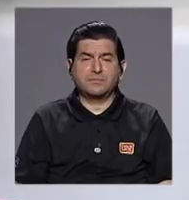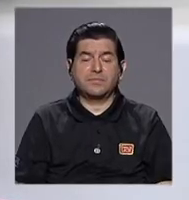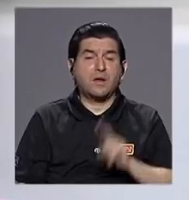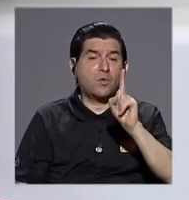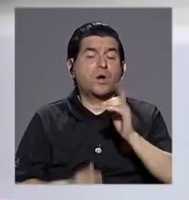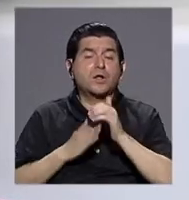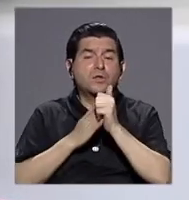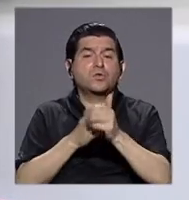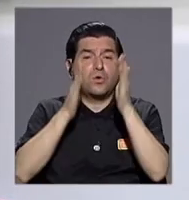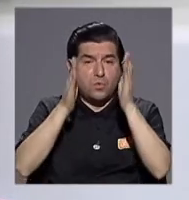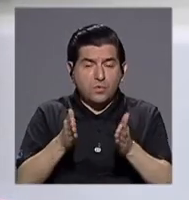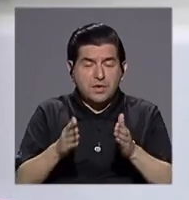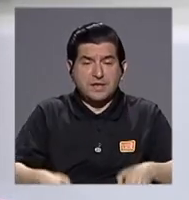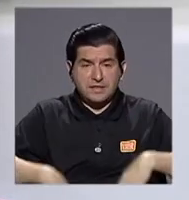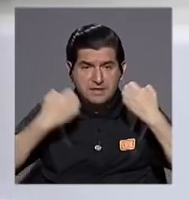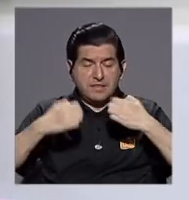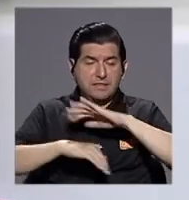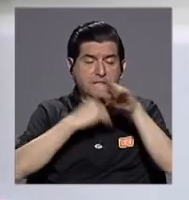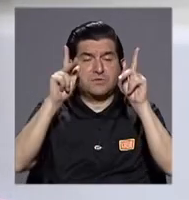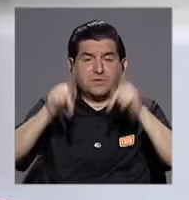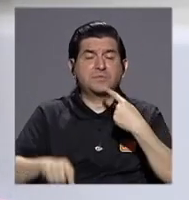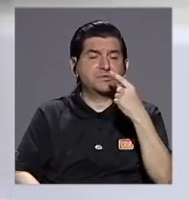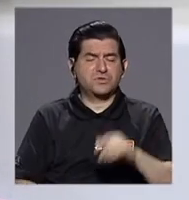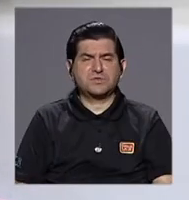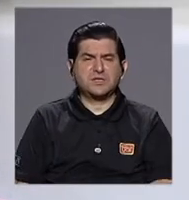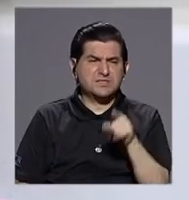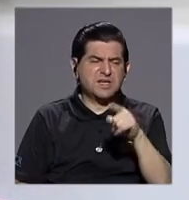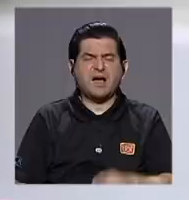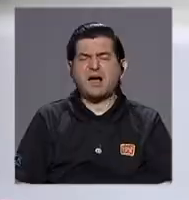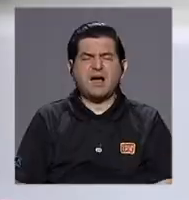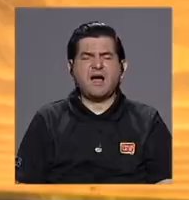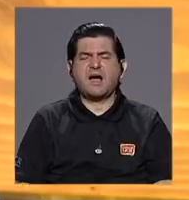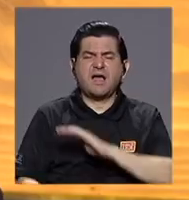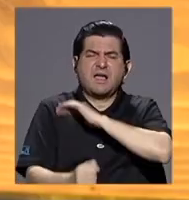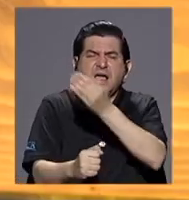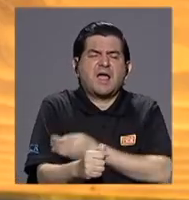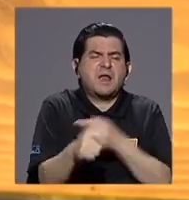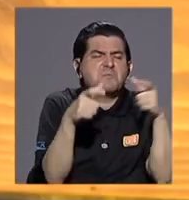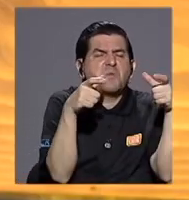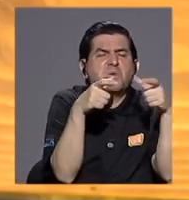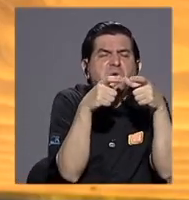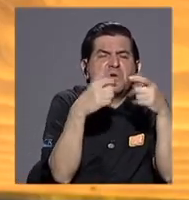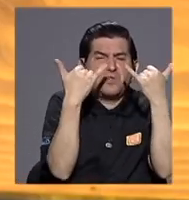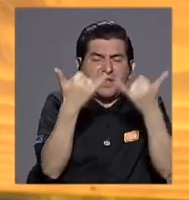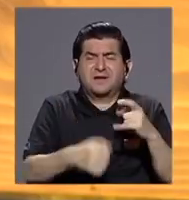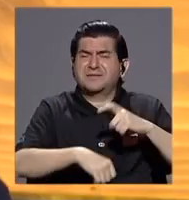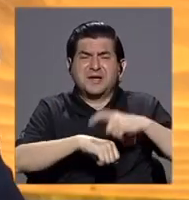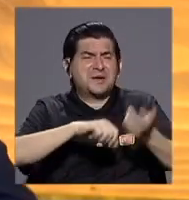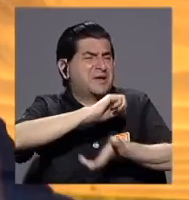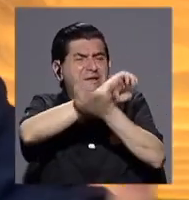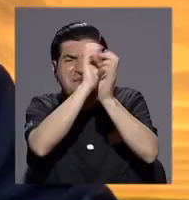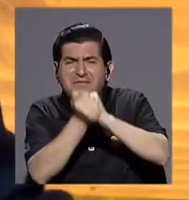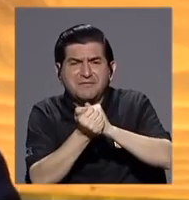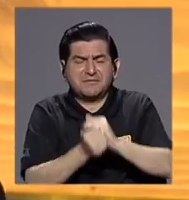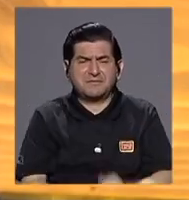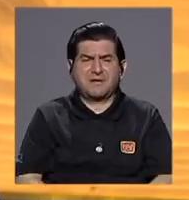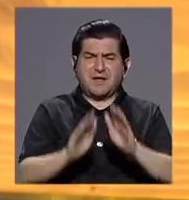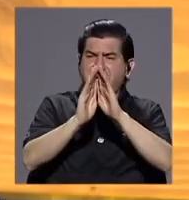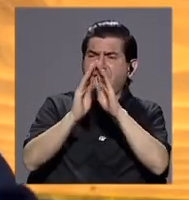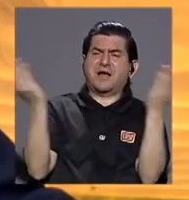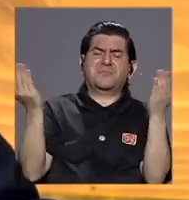un líder, todo el mundo comienza a decir, qué concentración de poder. Ya es hora de cambiar, debería